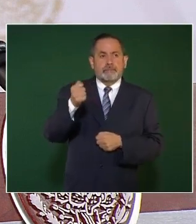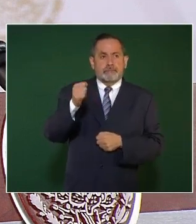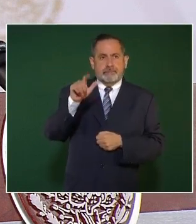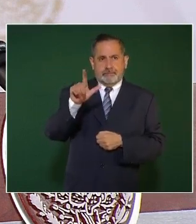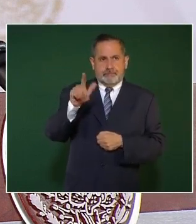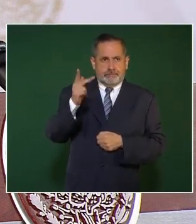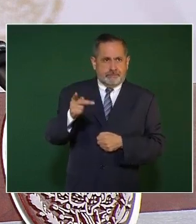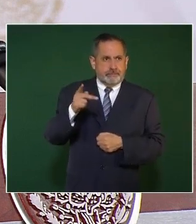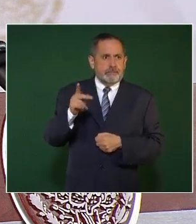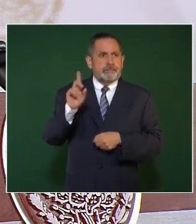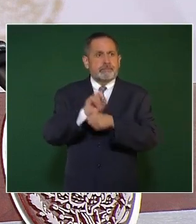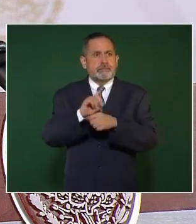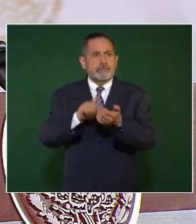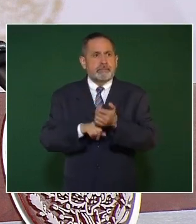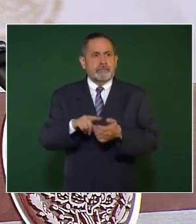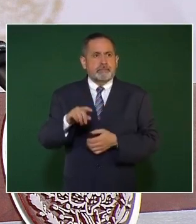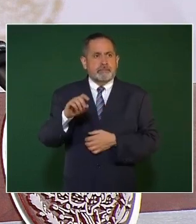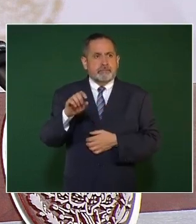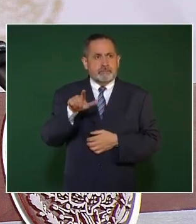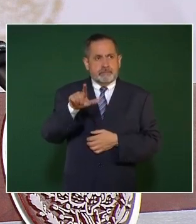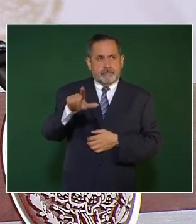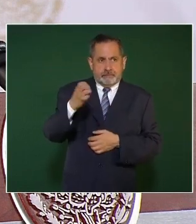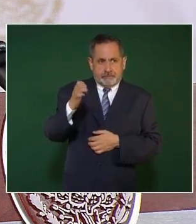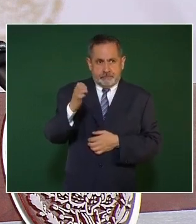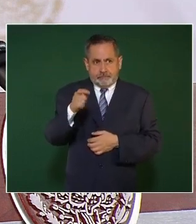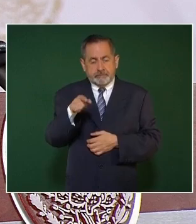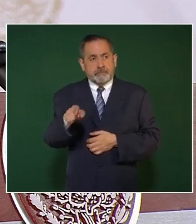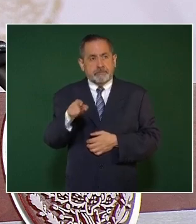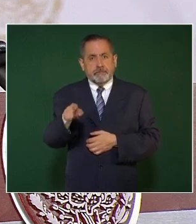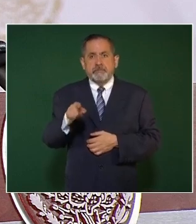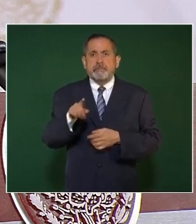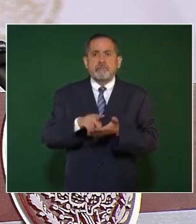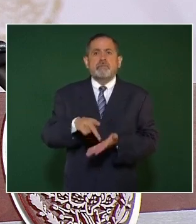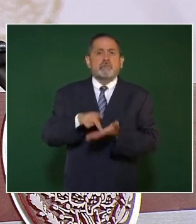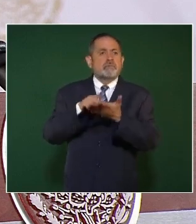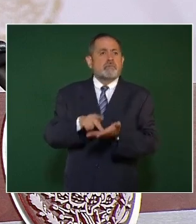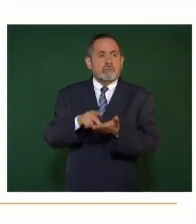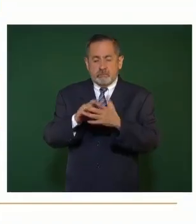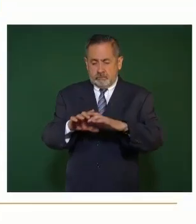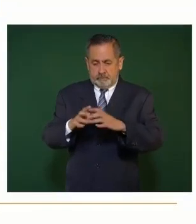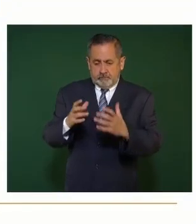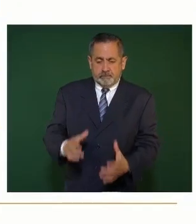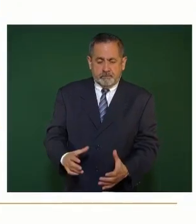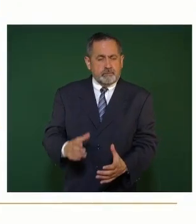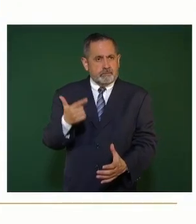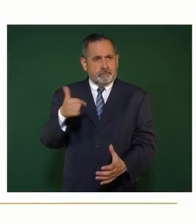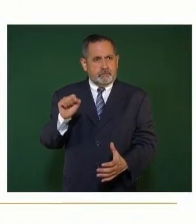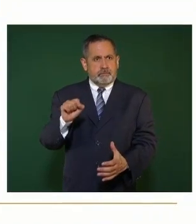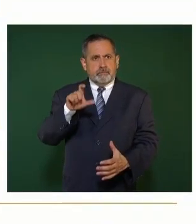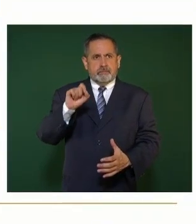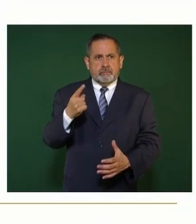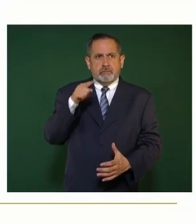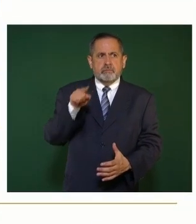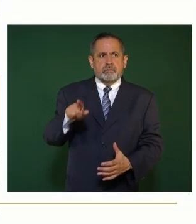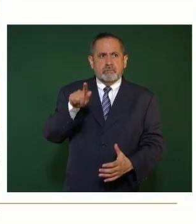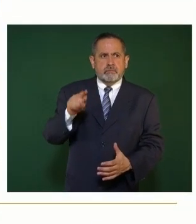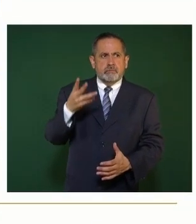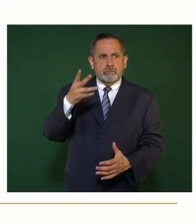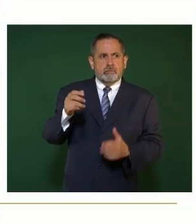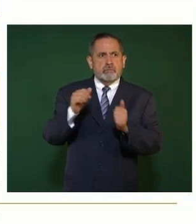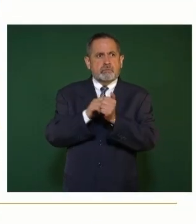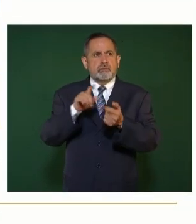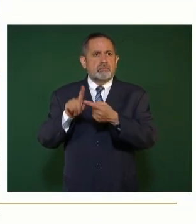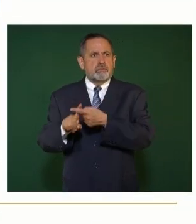del 17 de enero, en el plano internacional tuvimos el kilo en 21 pesos con 74 centavos,